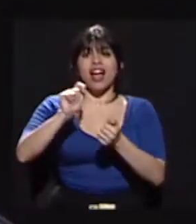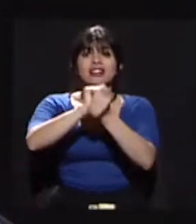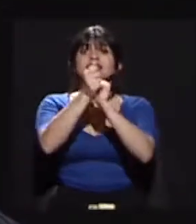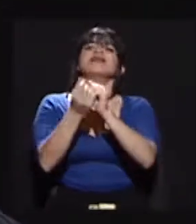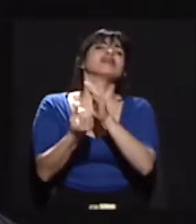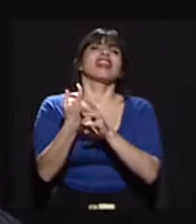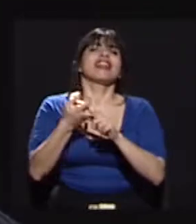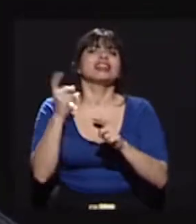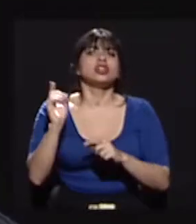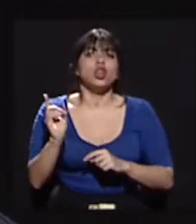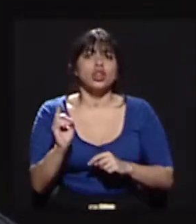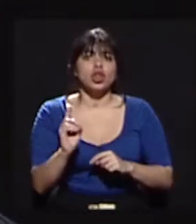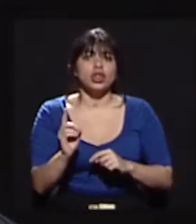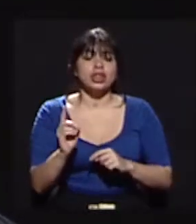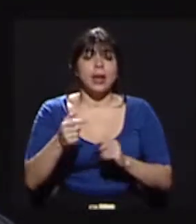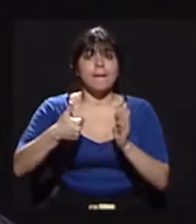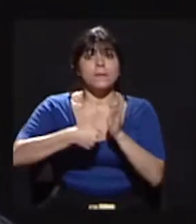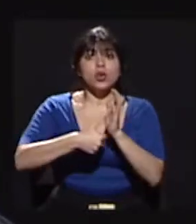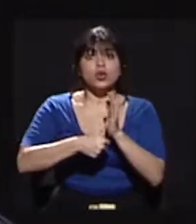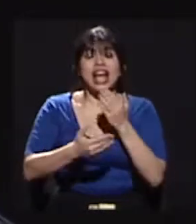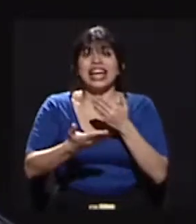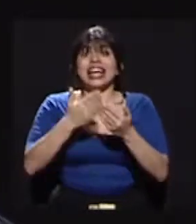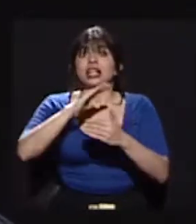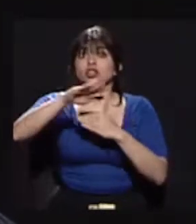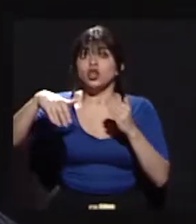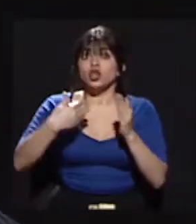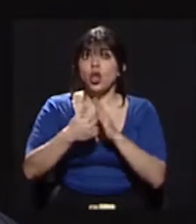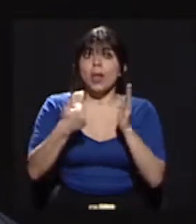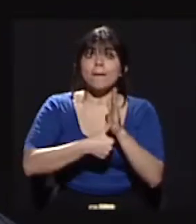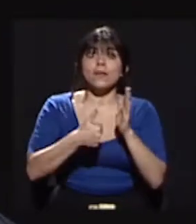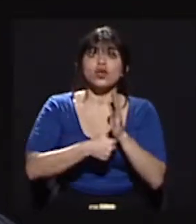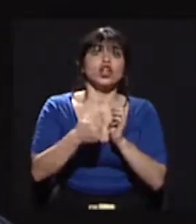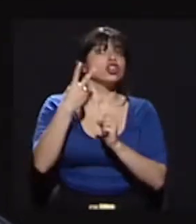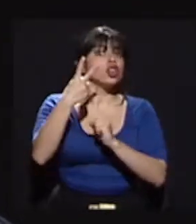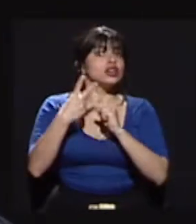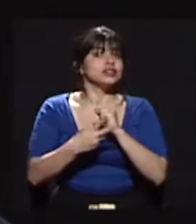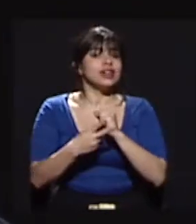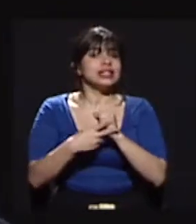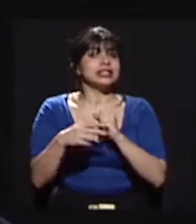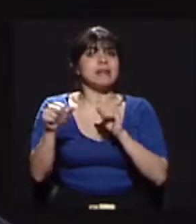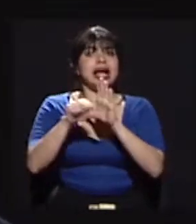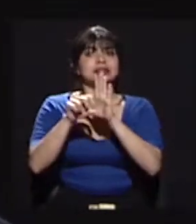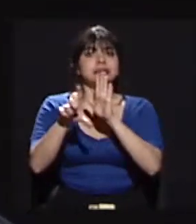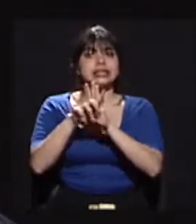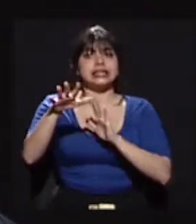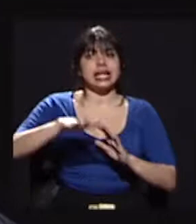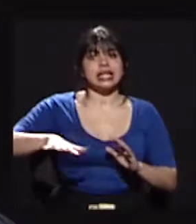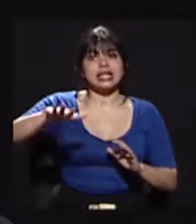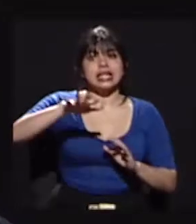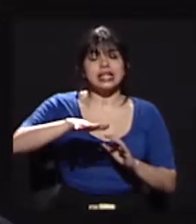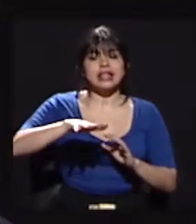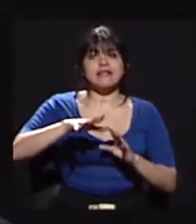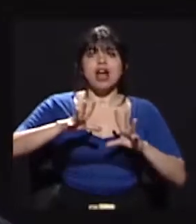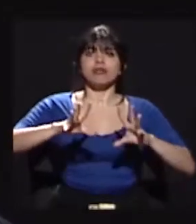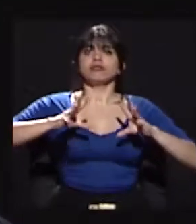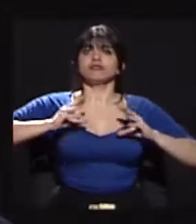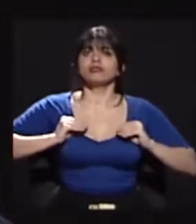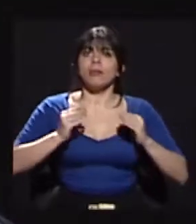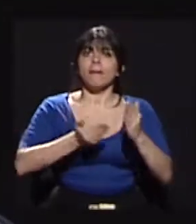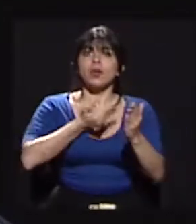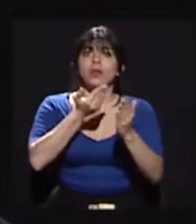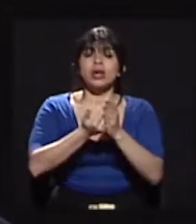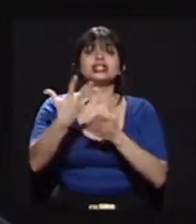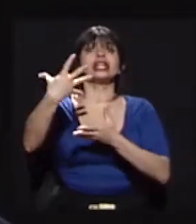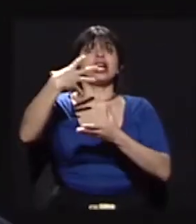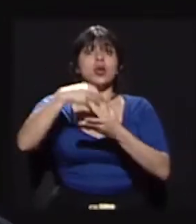salió votada casi por unanimidad en dos ocasiones por una asamblea legislativa que acogió una propuesta que